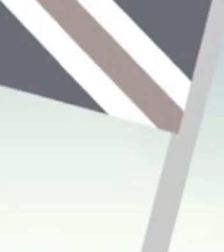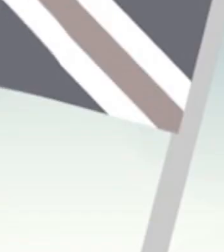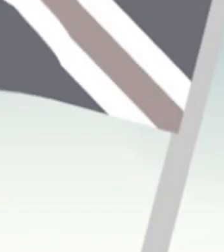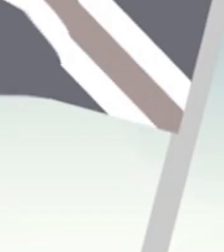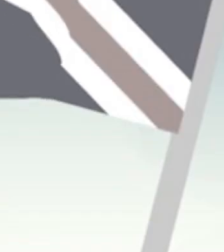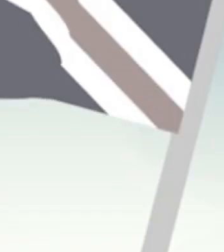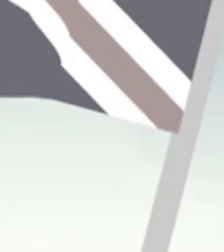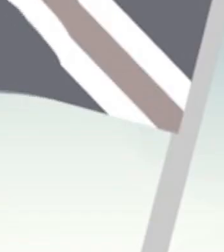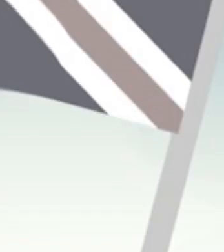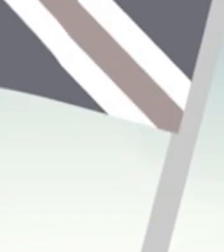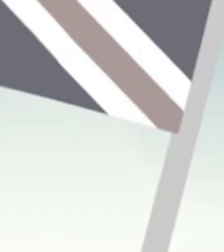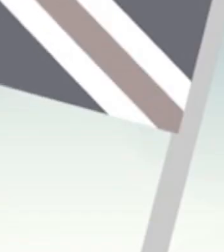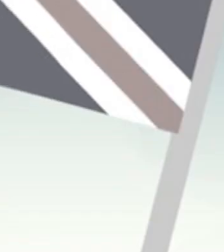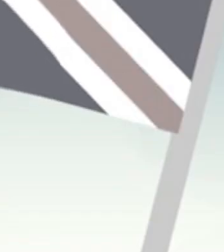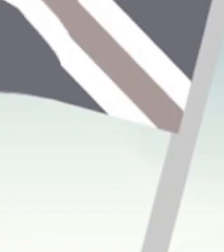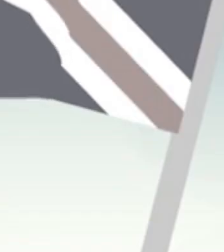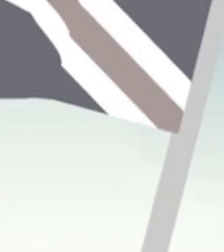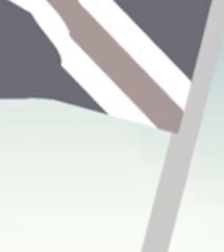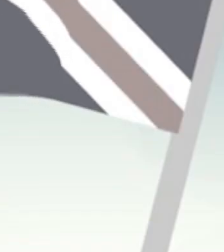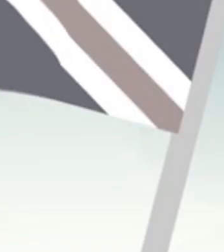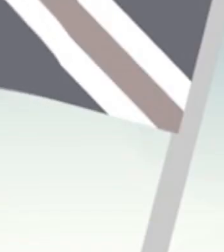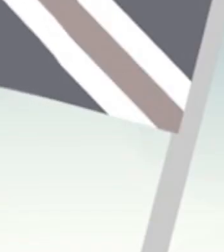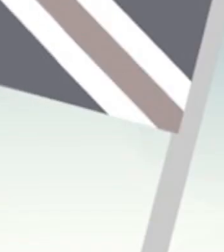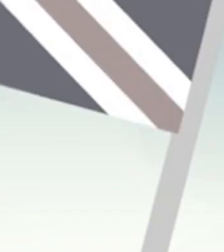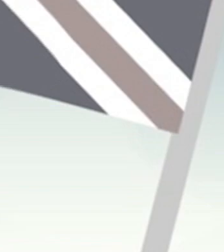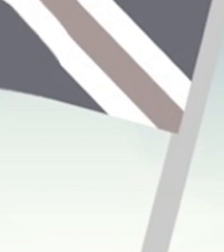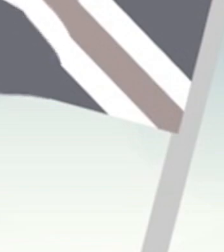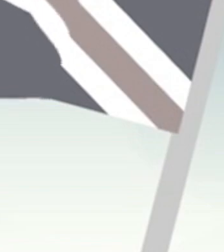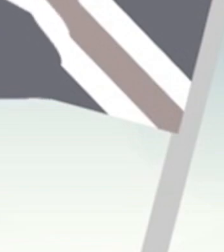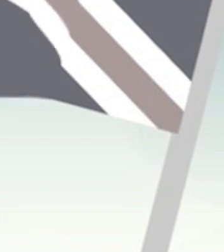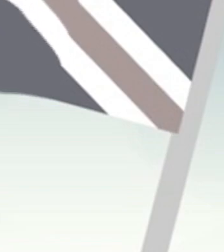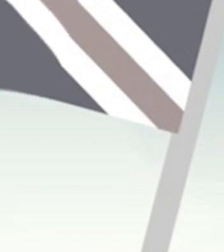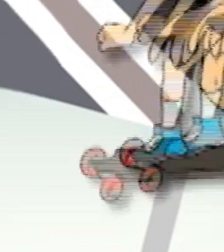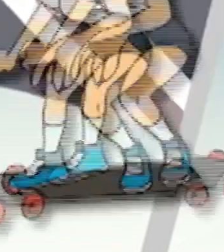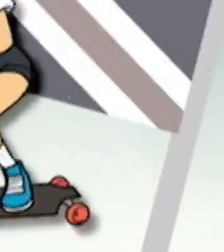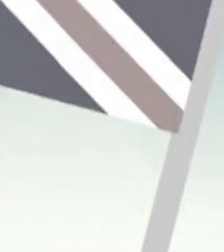Y por supuesto no faltan los anglicismos, es decir, las palabras